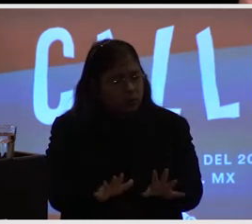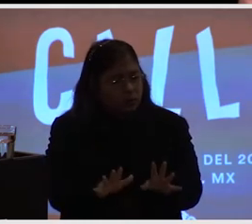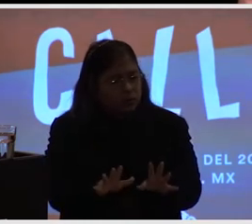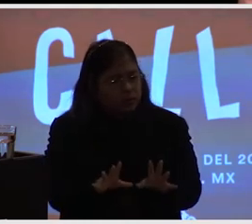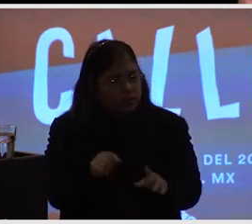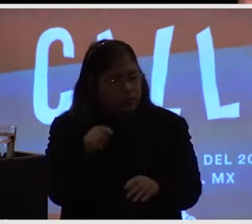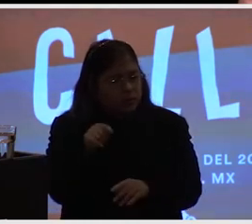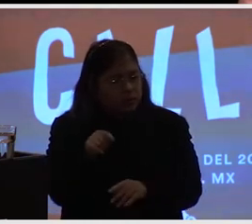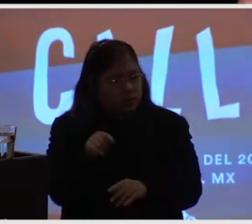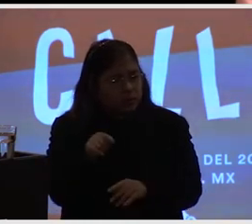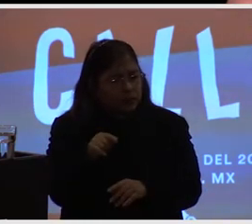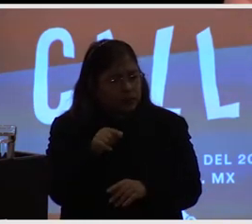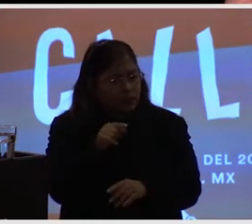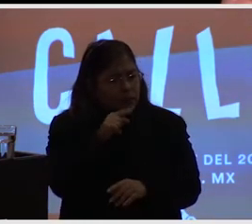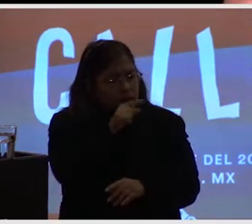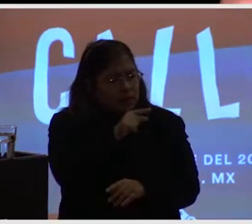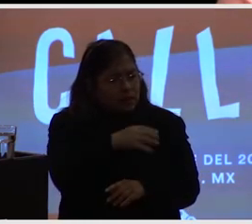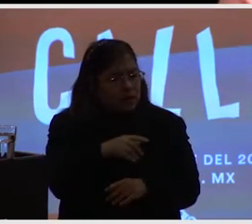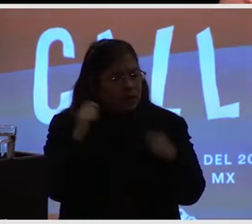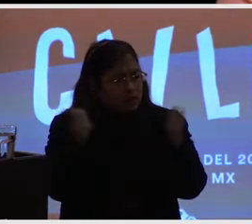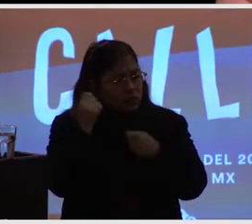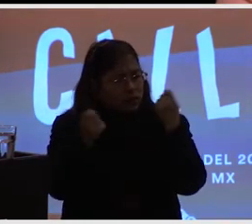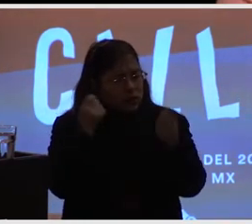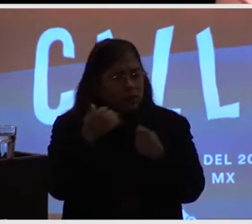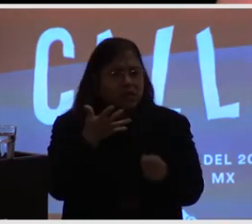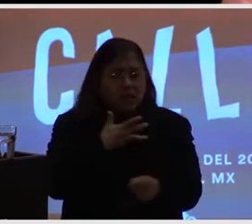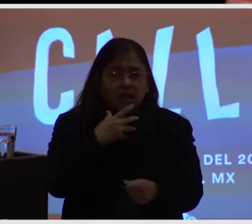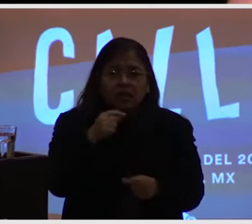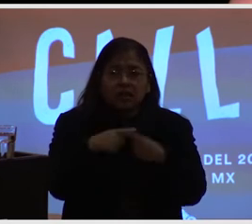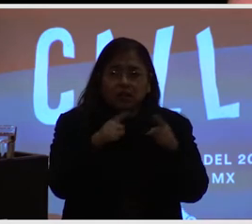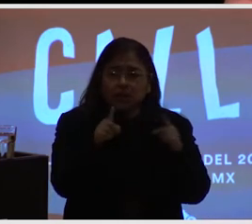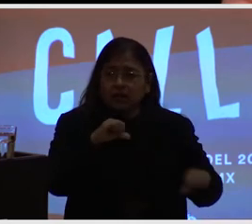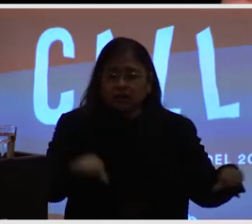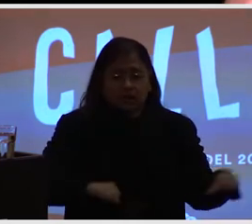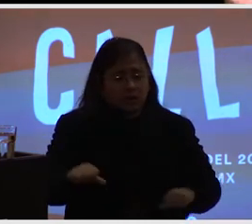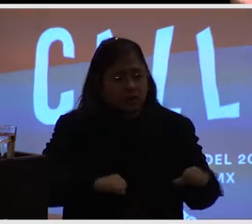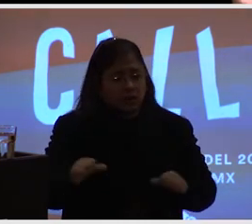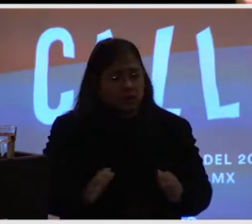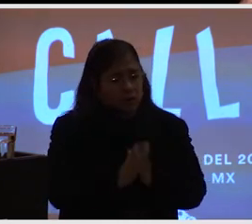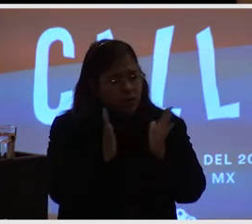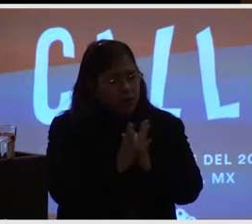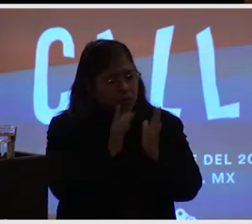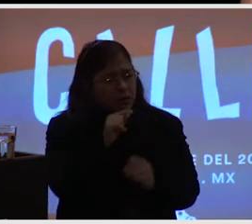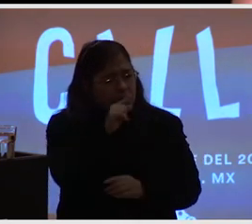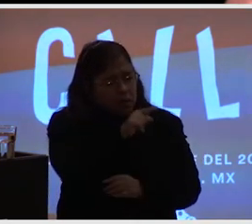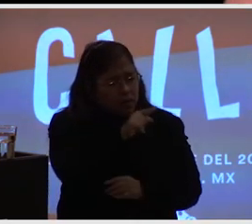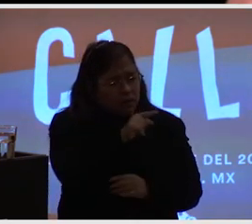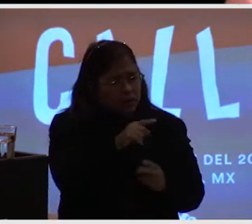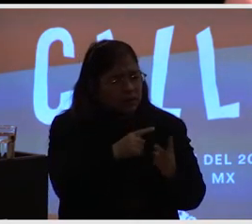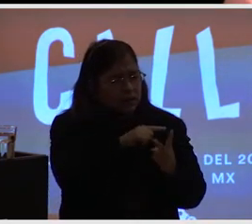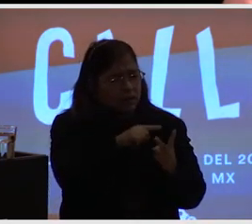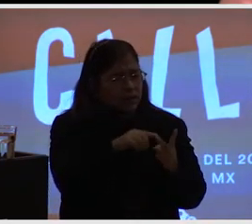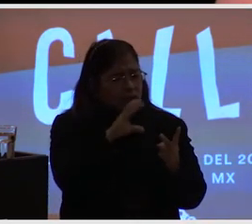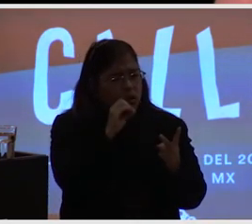y este este festival pues convocado a diferentes actividades y se decidió participar louis con otro amigos que